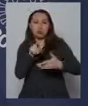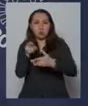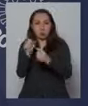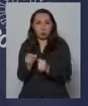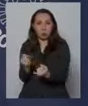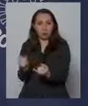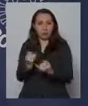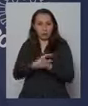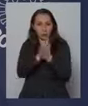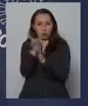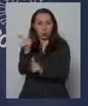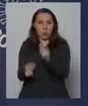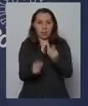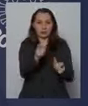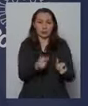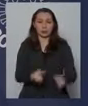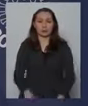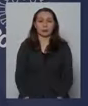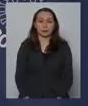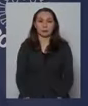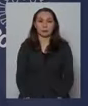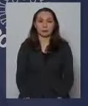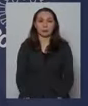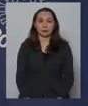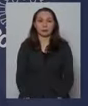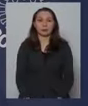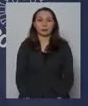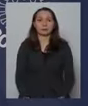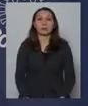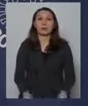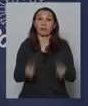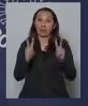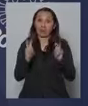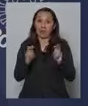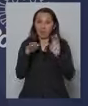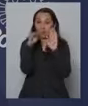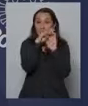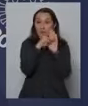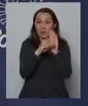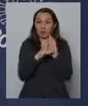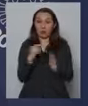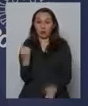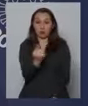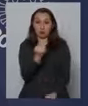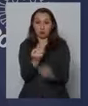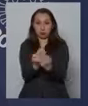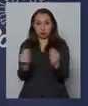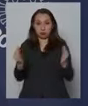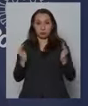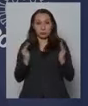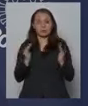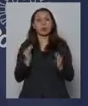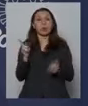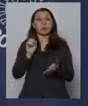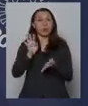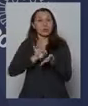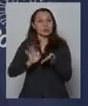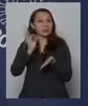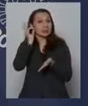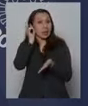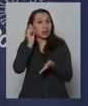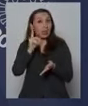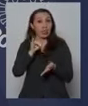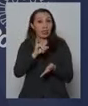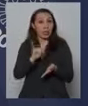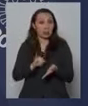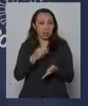de toda la ciudadanía. En cuanto a las medidas de aislamiento, la subsecretaria Paula Daza se